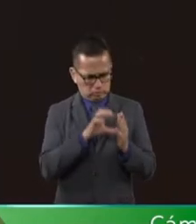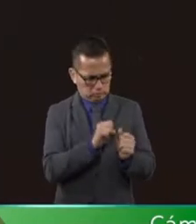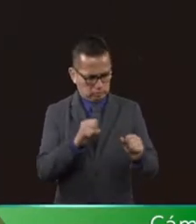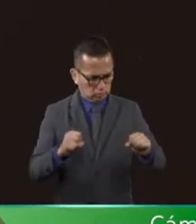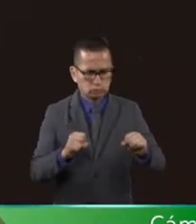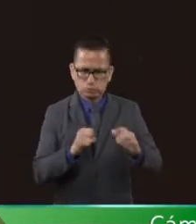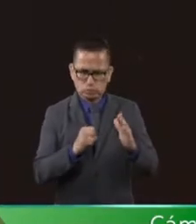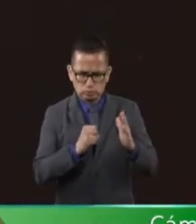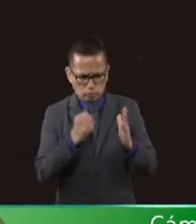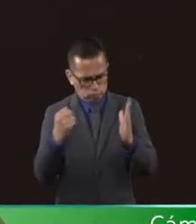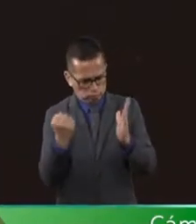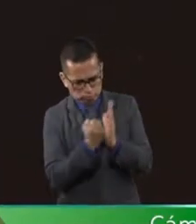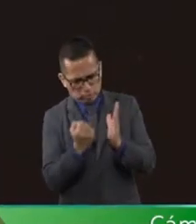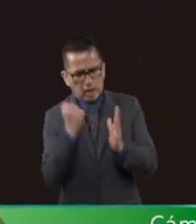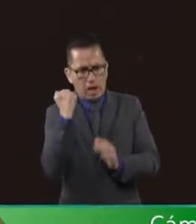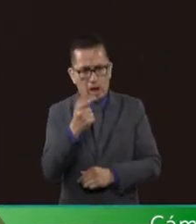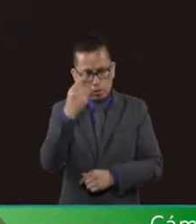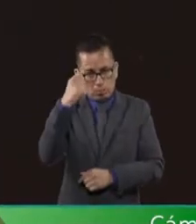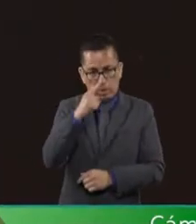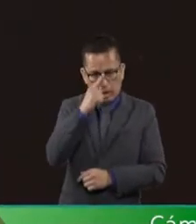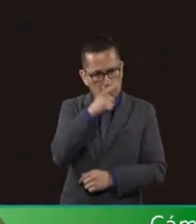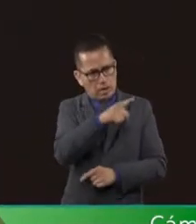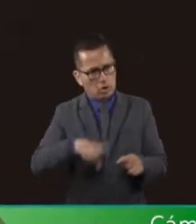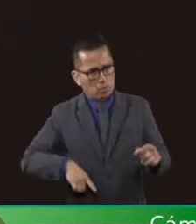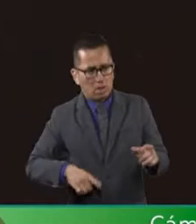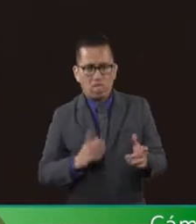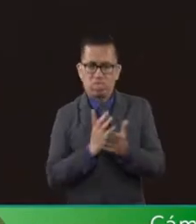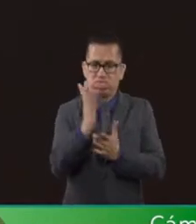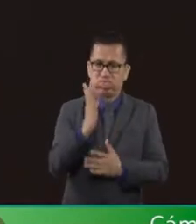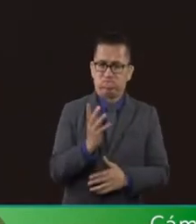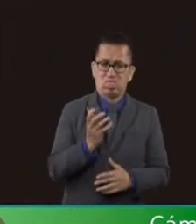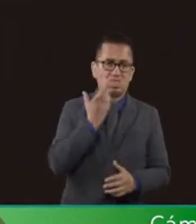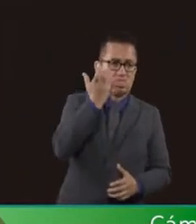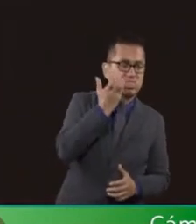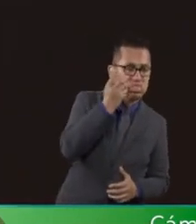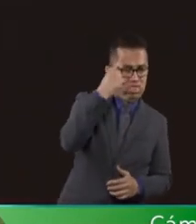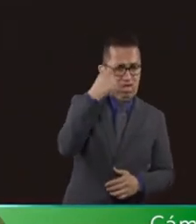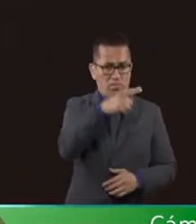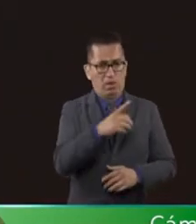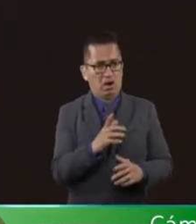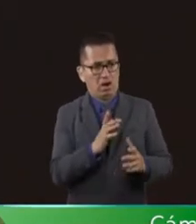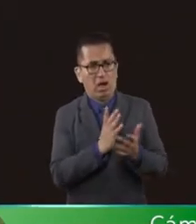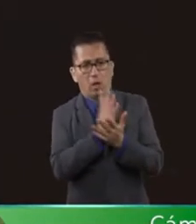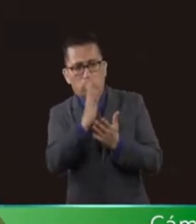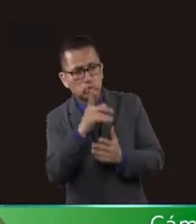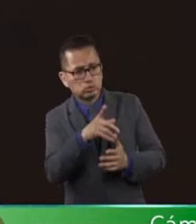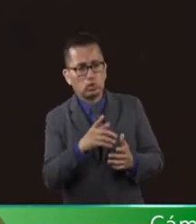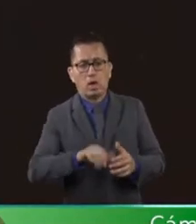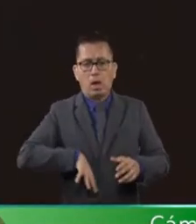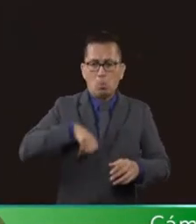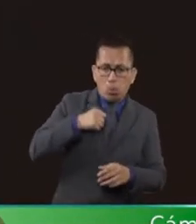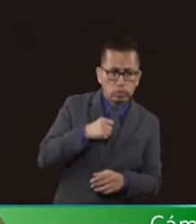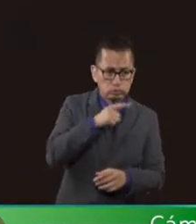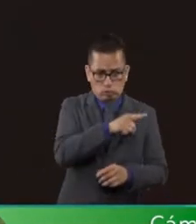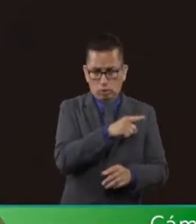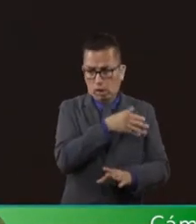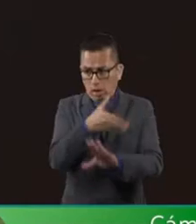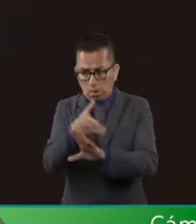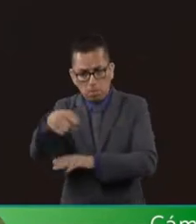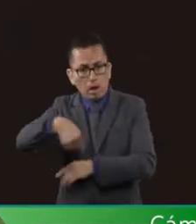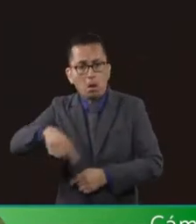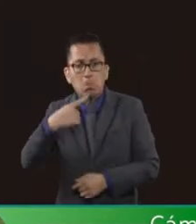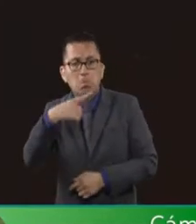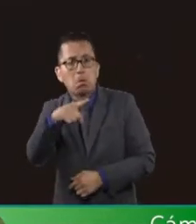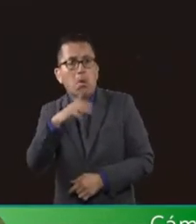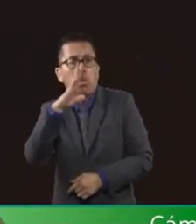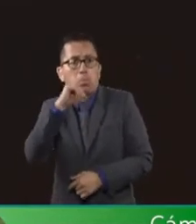para impugnar las arbitrariedades que se puedan cometer, a los excesos del Estado que puedan llegar en nuestro país, cuando procedan incluso